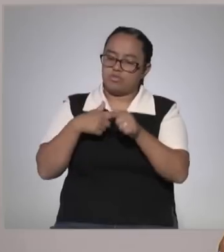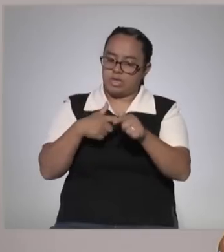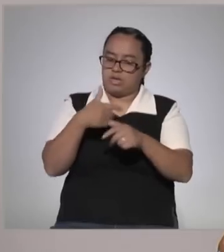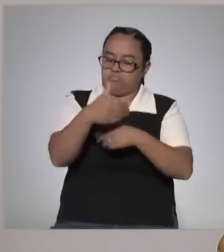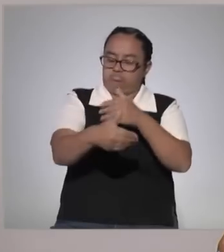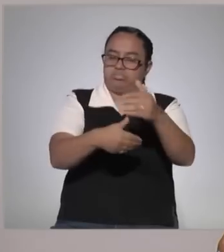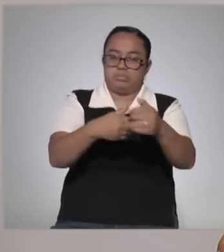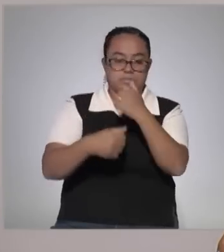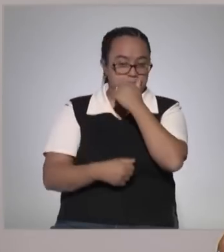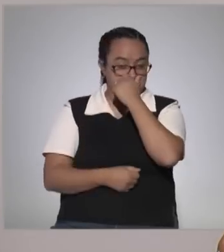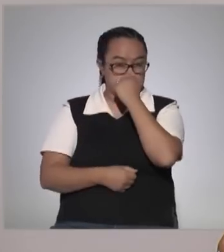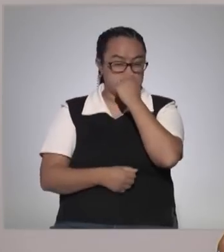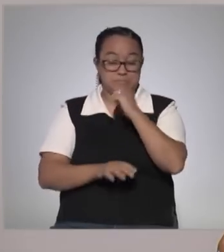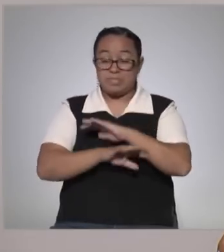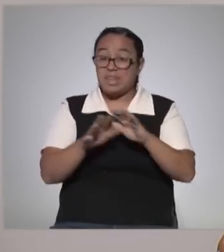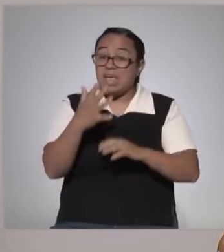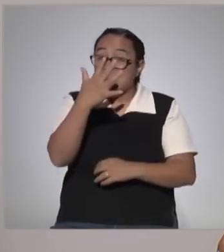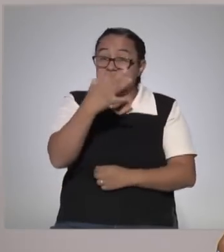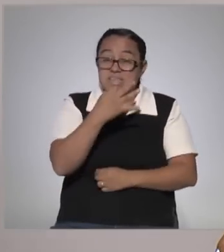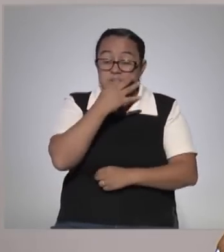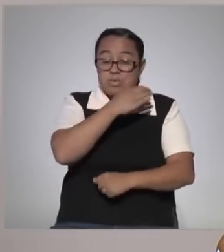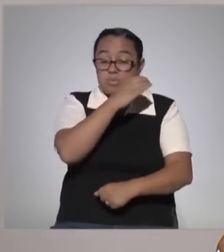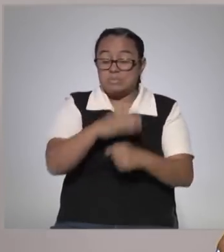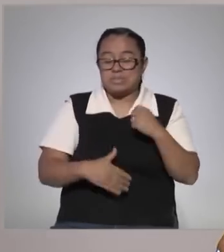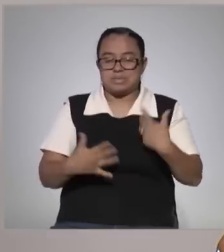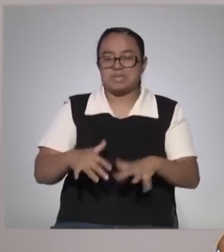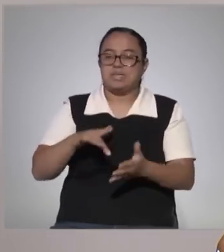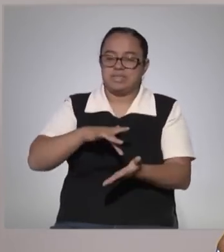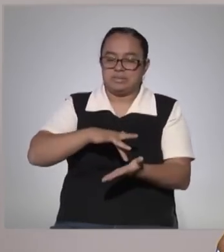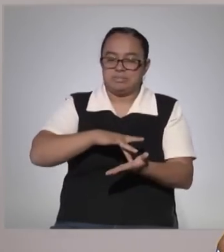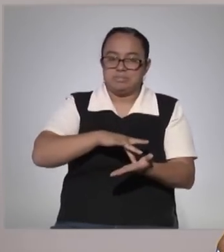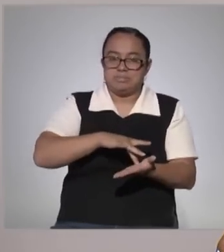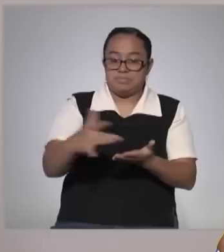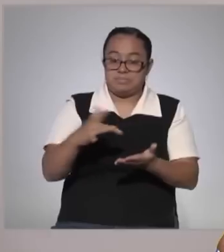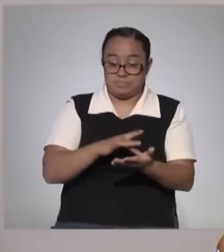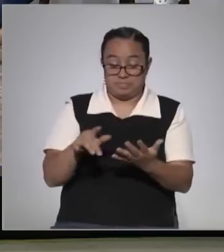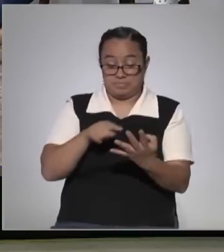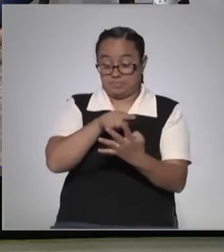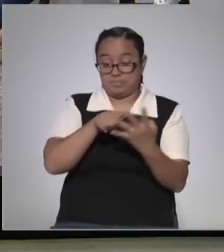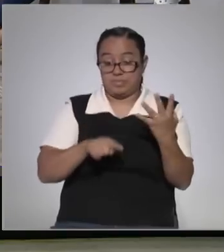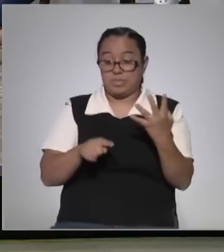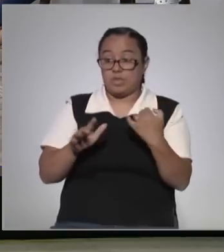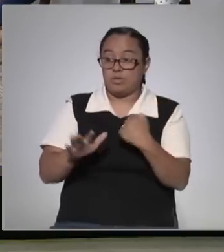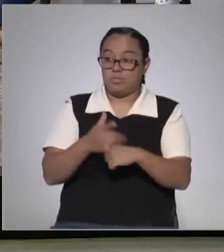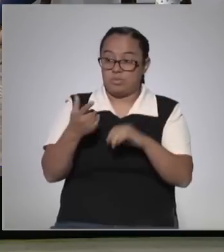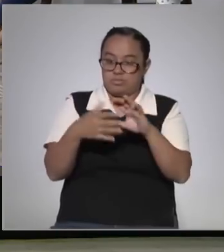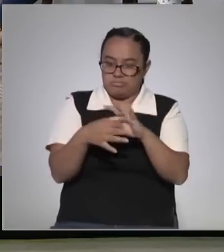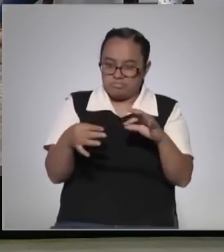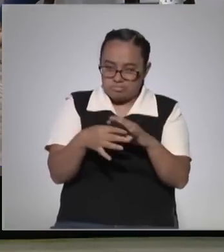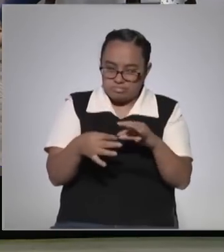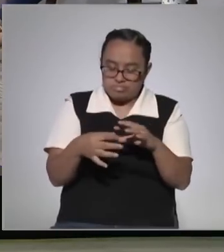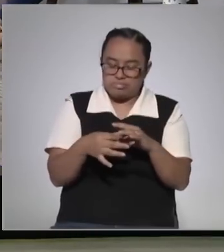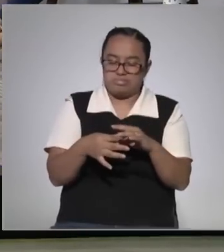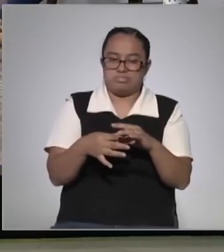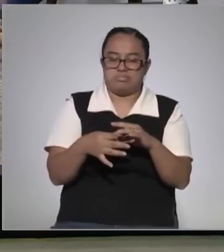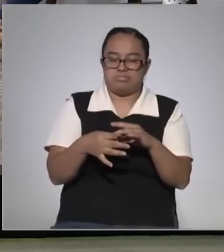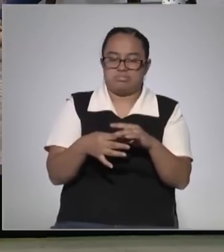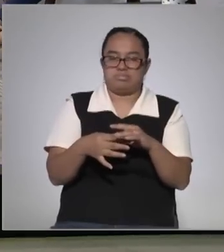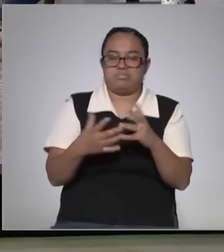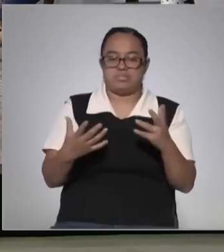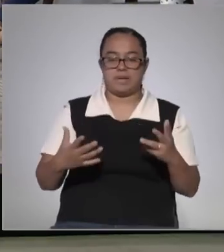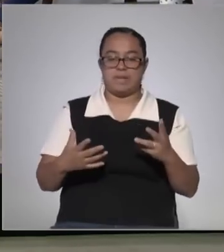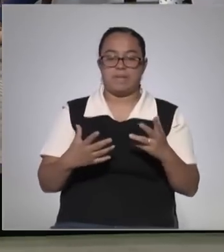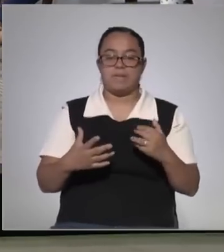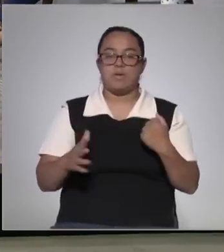estamos en los últimos 5 minutos de este programa. Les quiero agradecer muchísimo a los 4 por lo compartido, por sobre